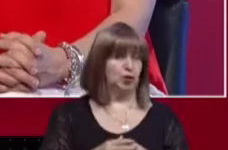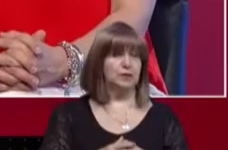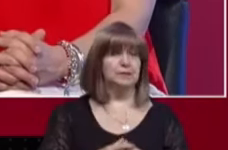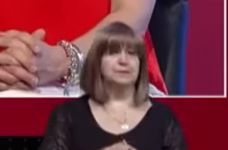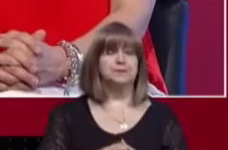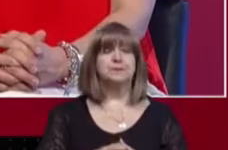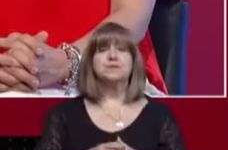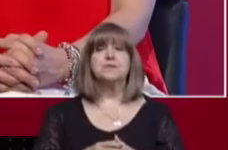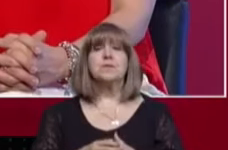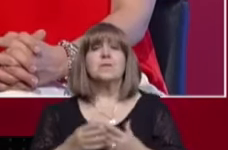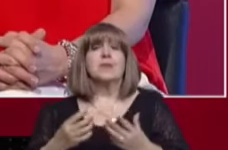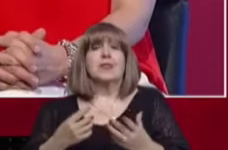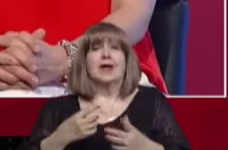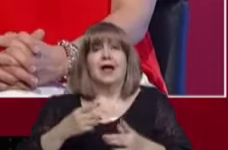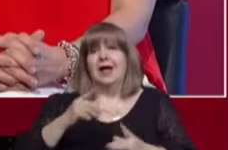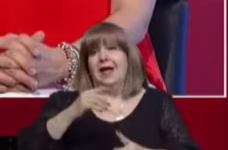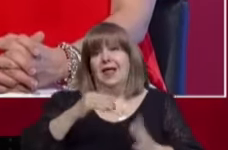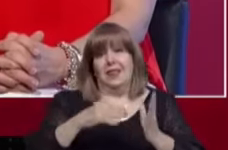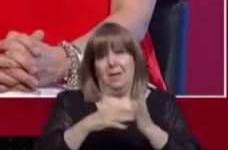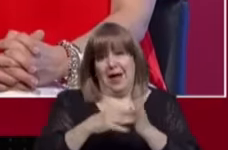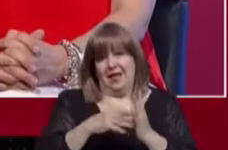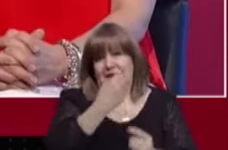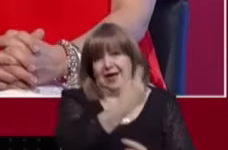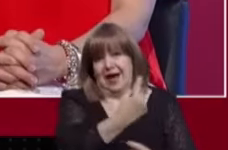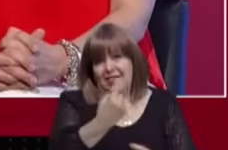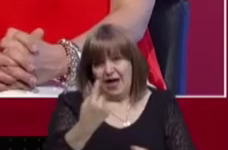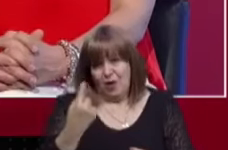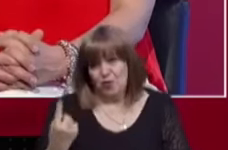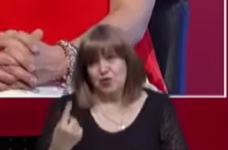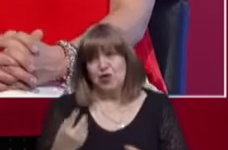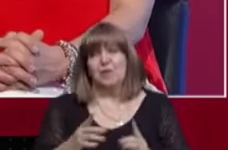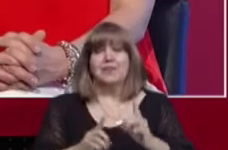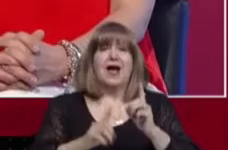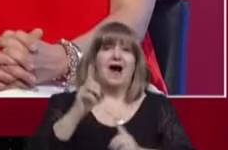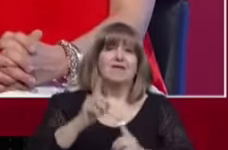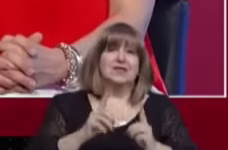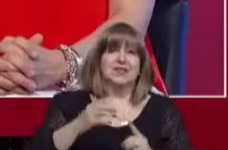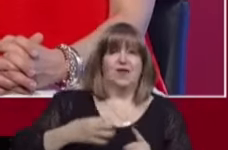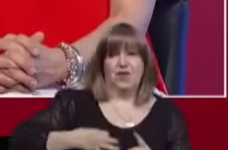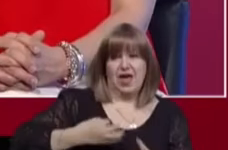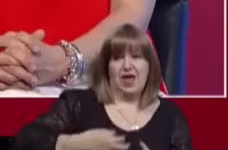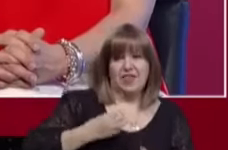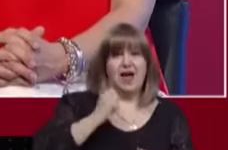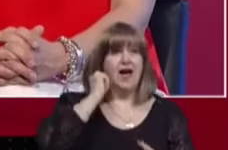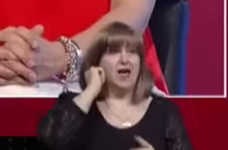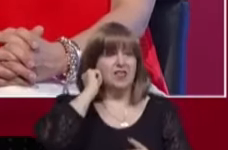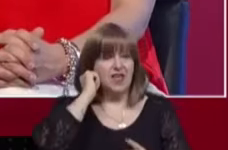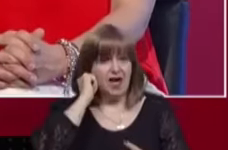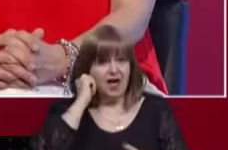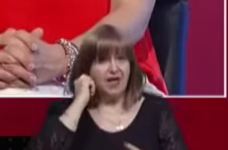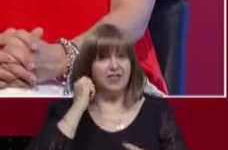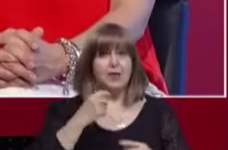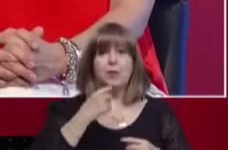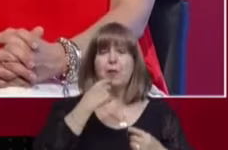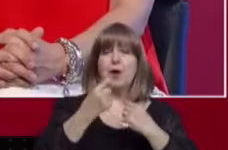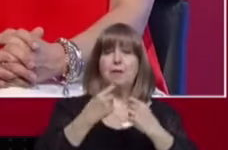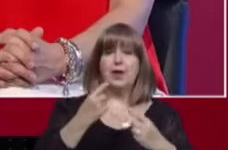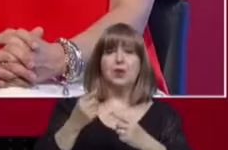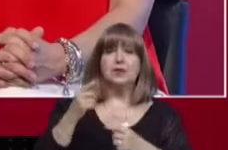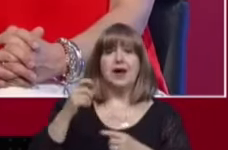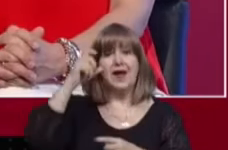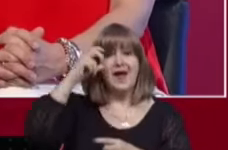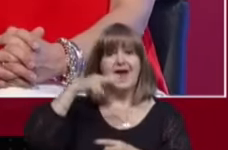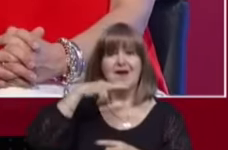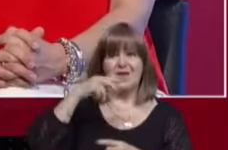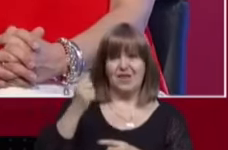Y la verdad que cada uno piensa según su postura, el momento que le toca vivir, la edad que tiene. Pero todo se lo vamos a preguntar ahora primero a Eva